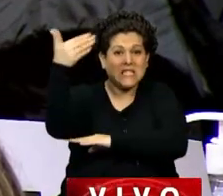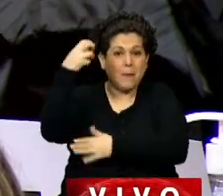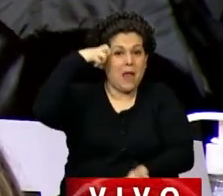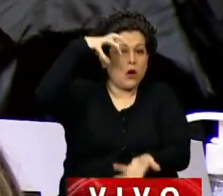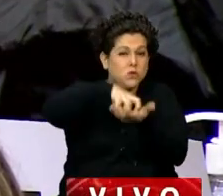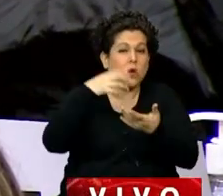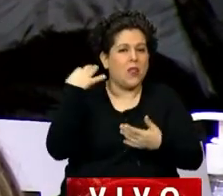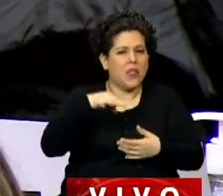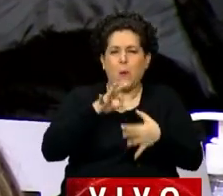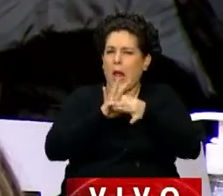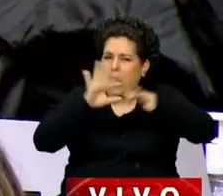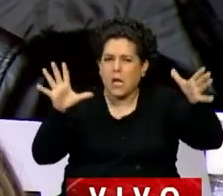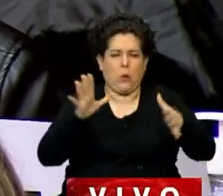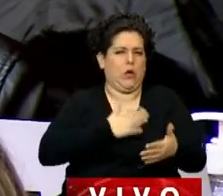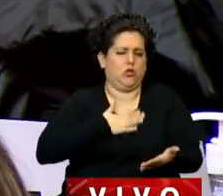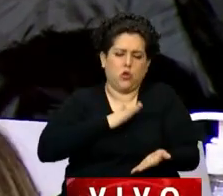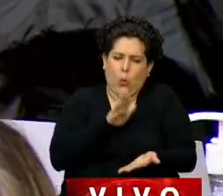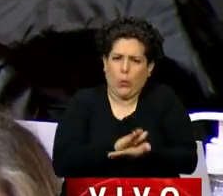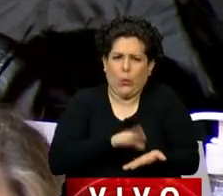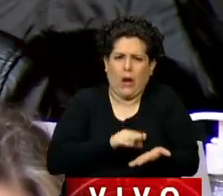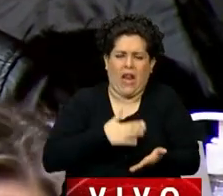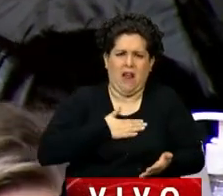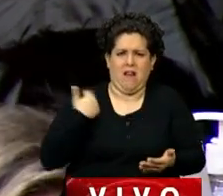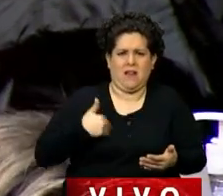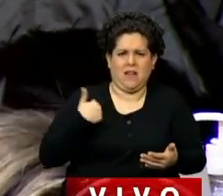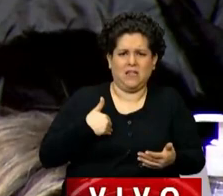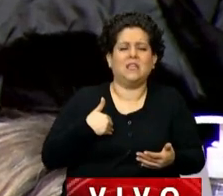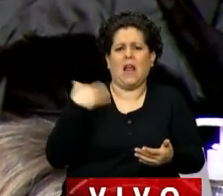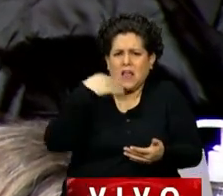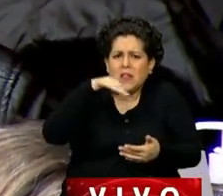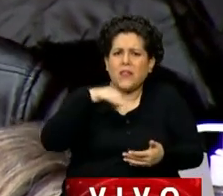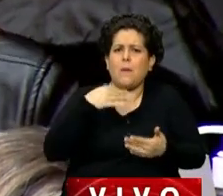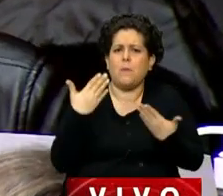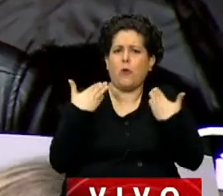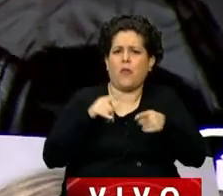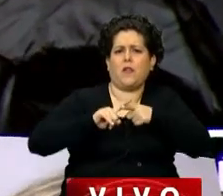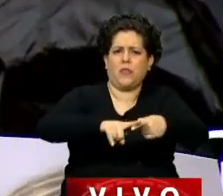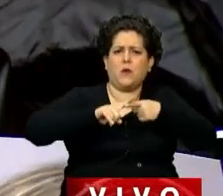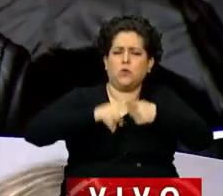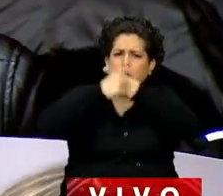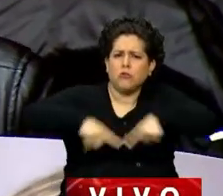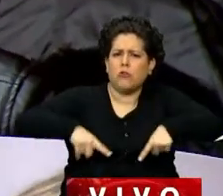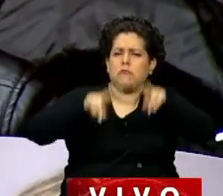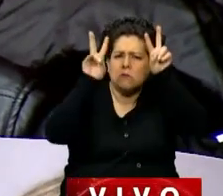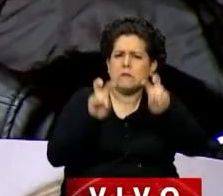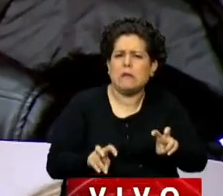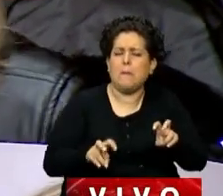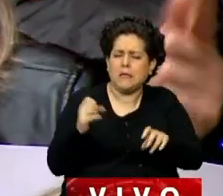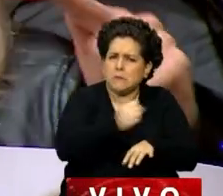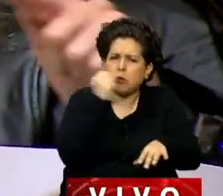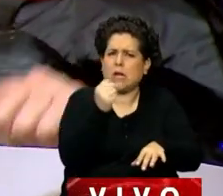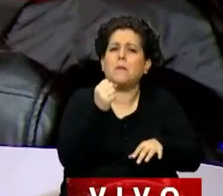que ser libre, tiene que ser soberana, si ya cierro, señor presidente, y tiene que poder discutir profundamente con qué medidas se